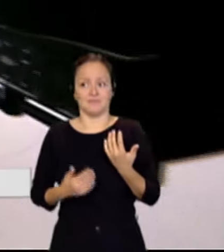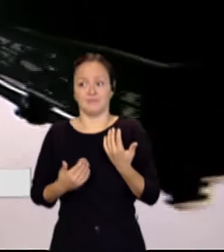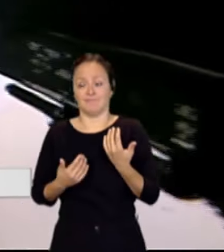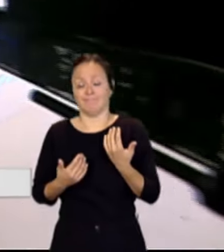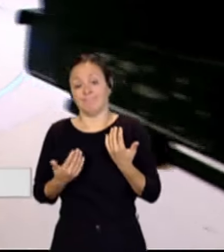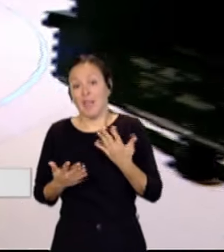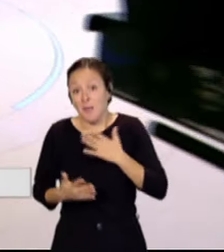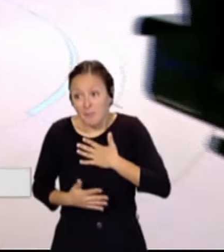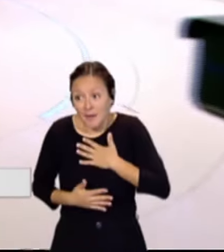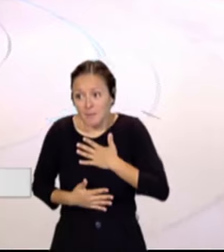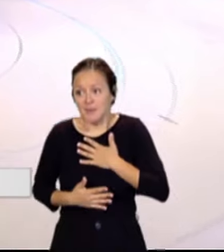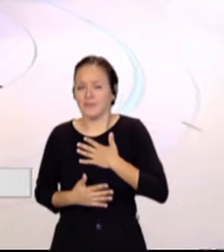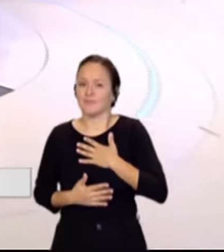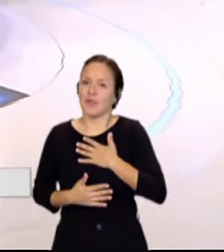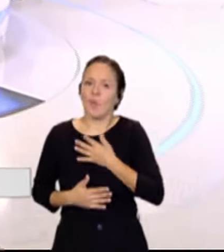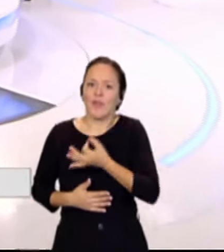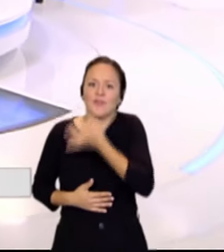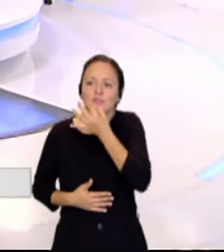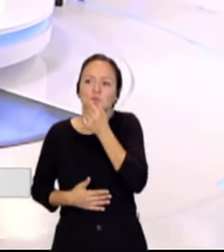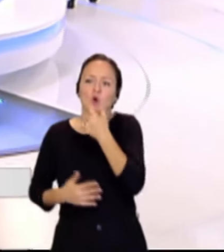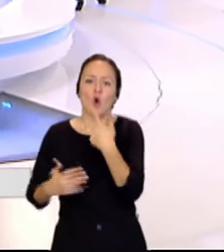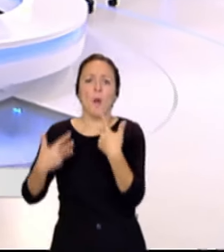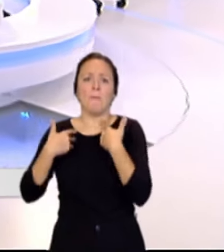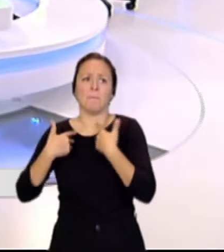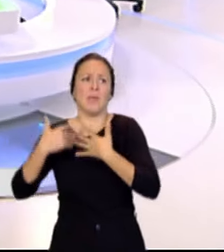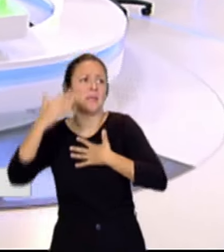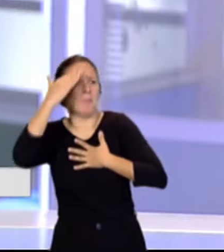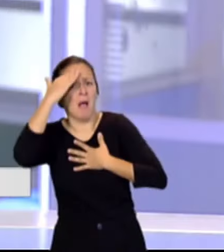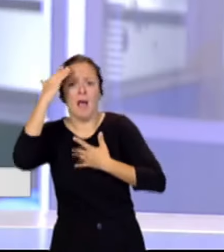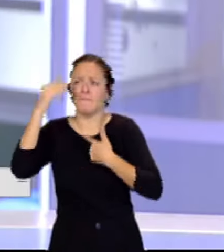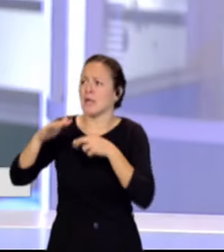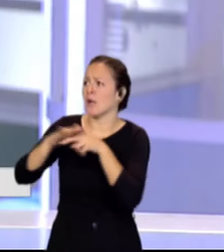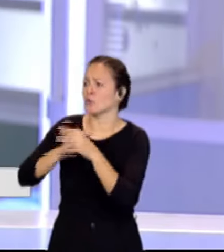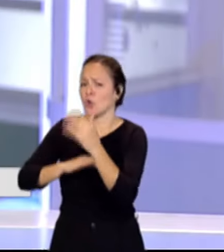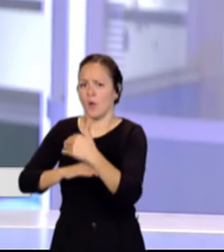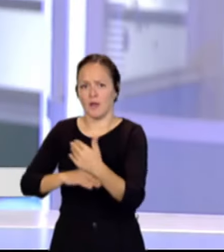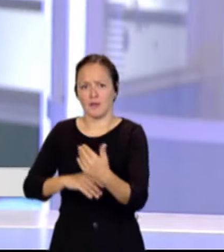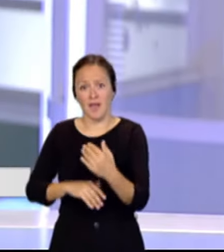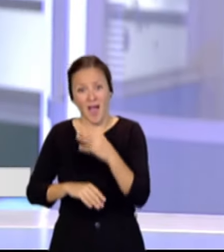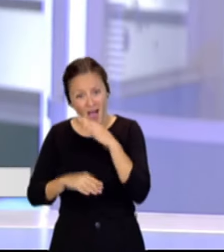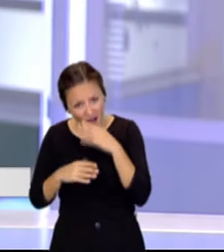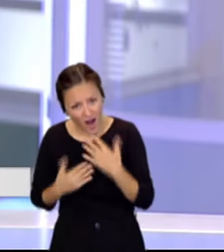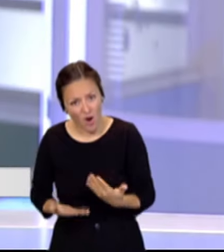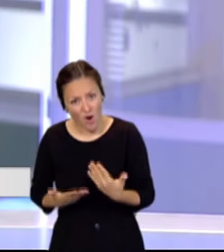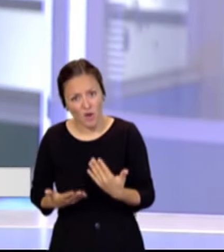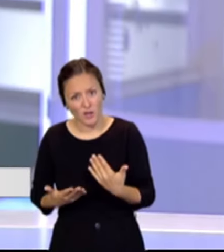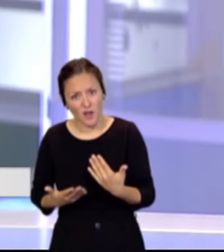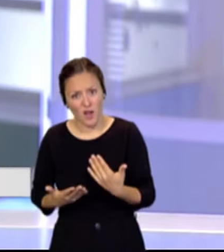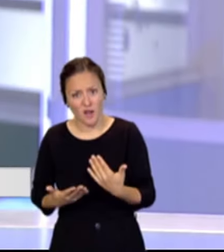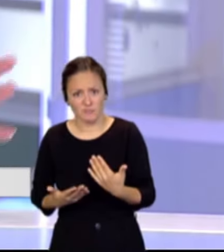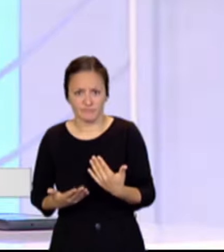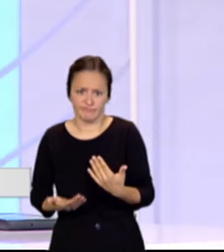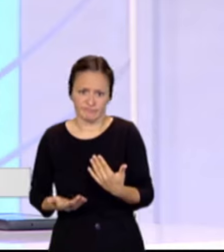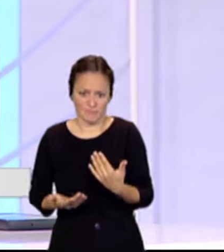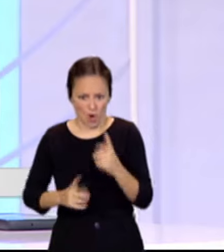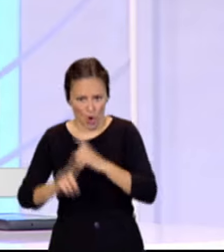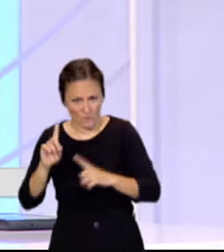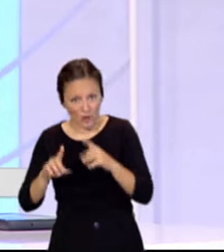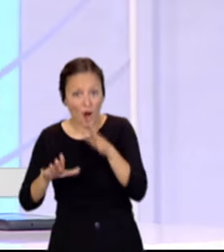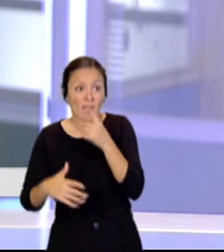me parece que este es un discurso victimista este de de no tener recursos ahora a estas alturas de de del conflicto